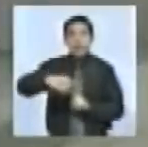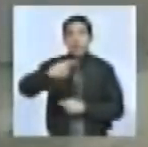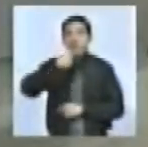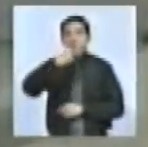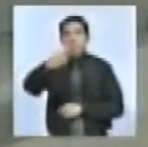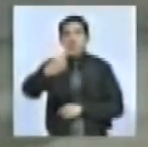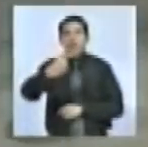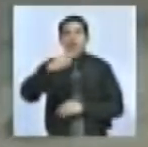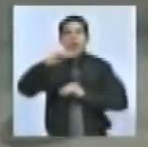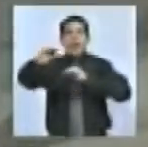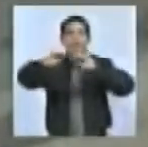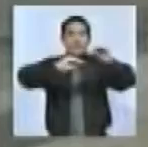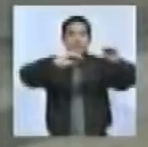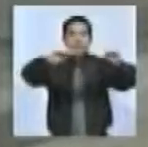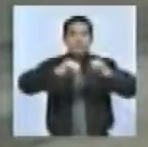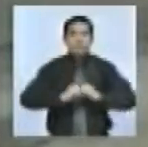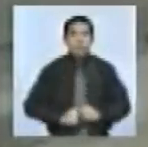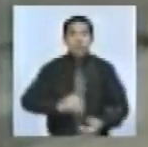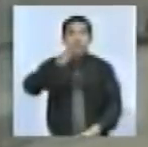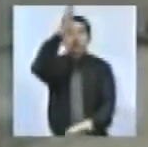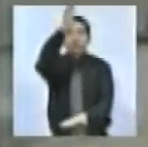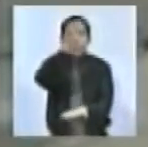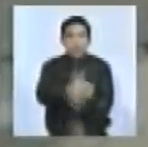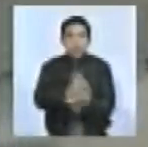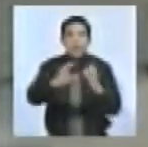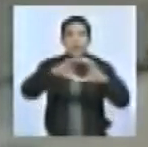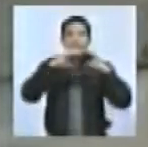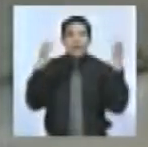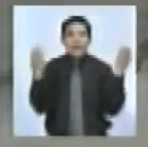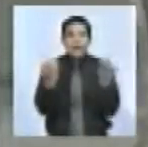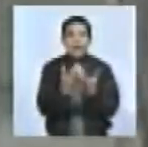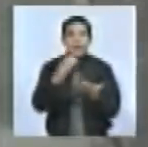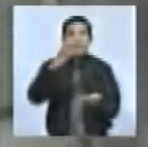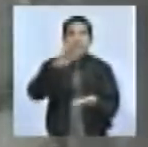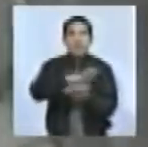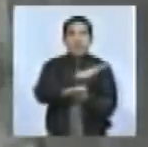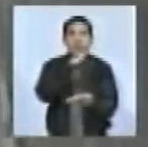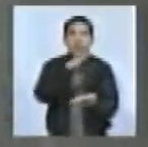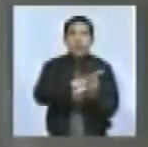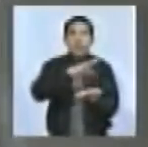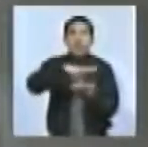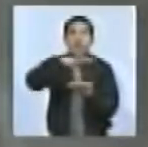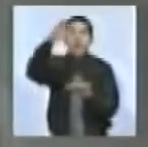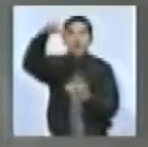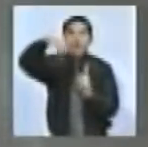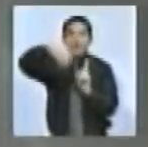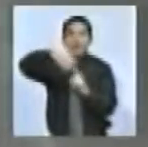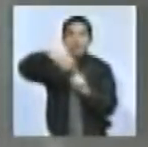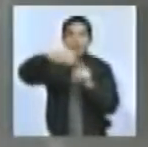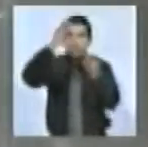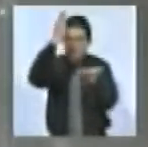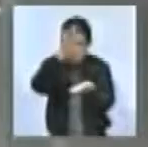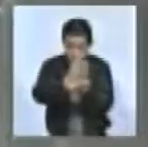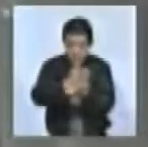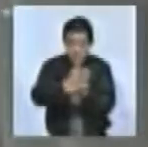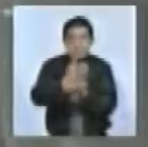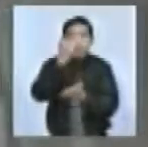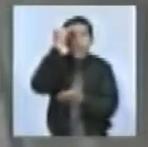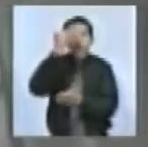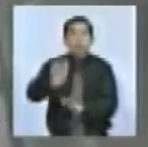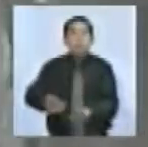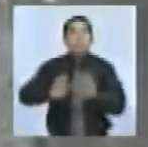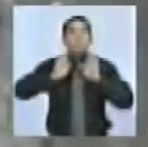emitió un comunicado sobre la suspensión de clases en instituciones educativas de la ciudad de Quito. Debido a las